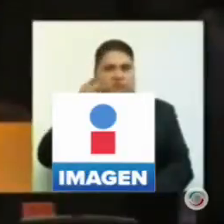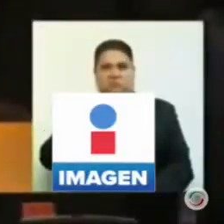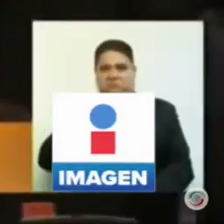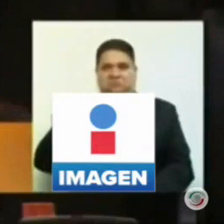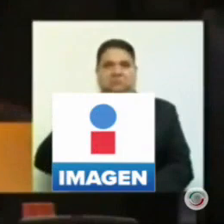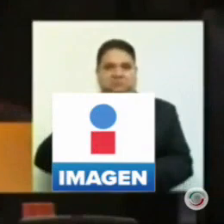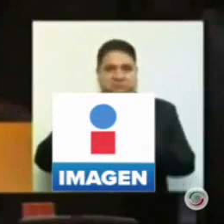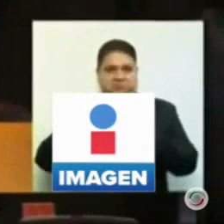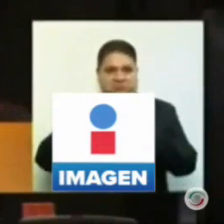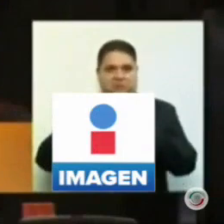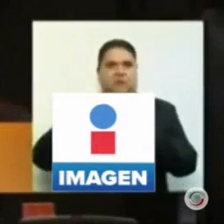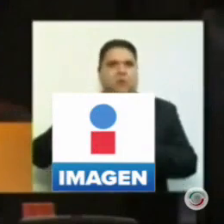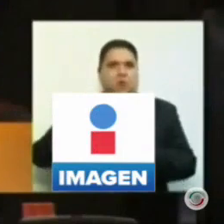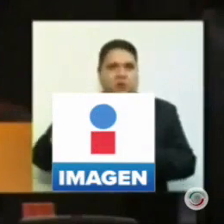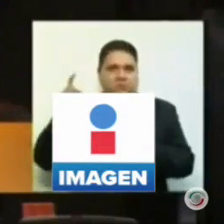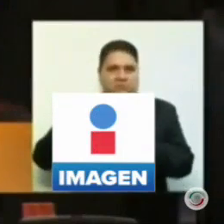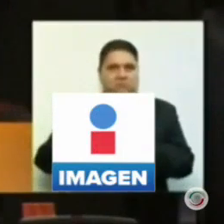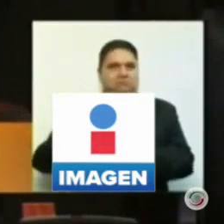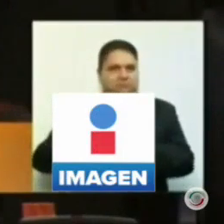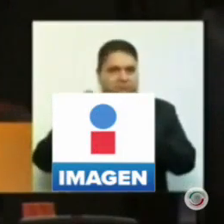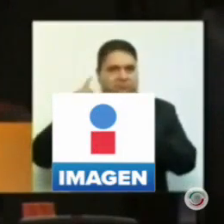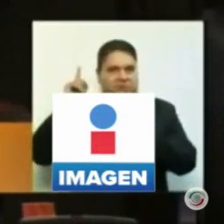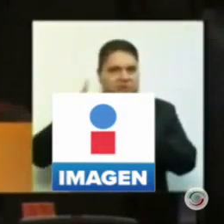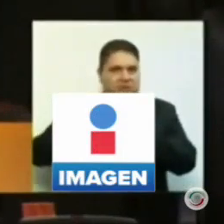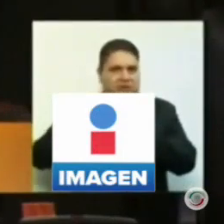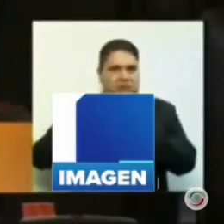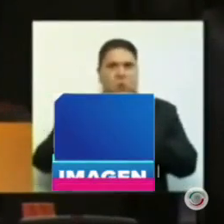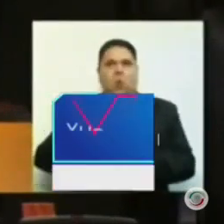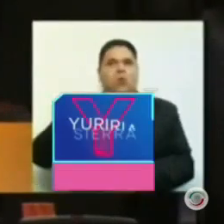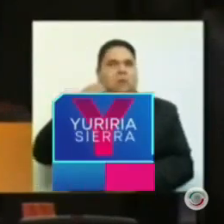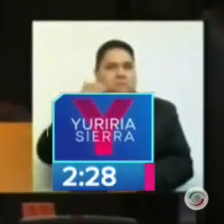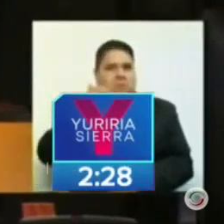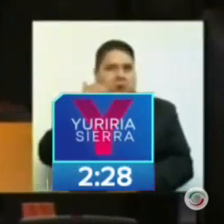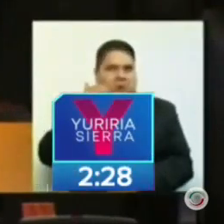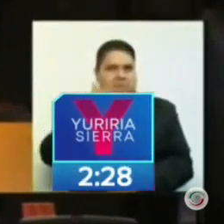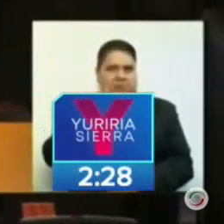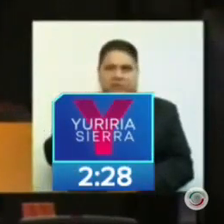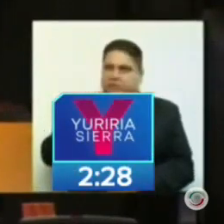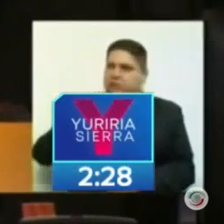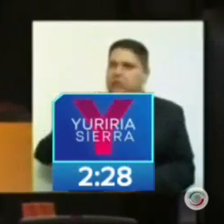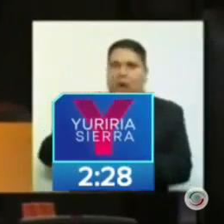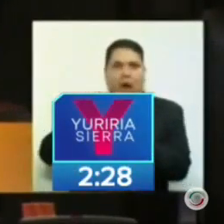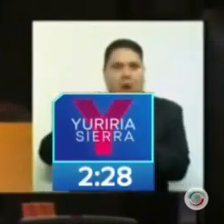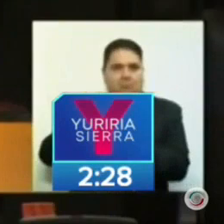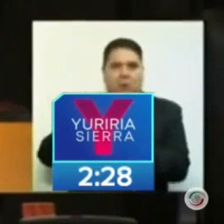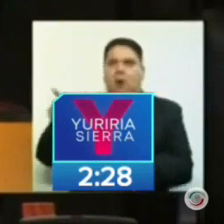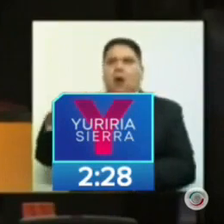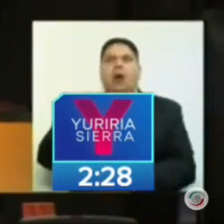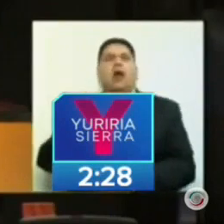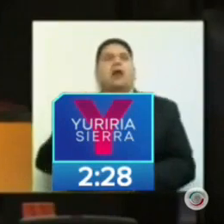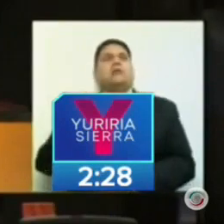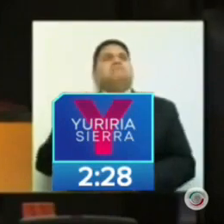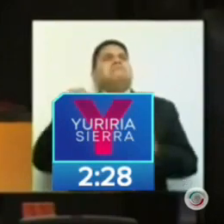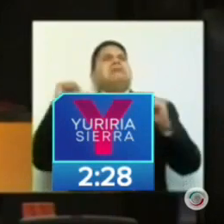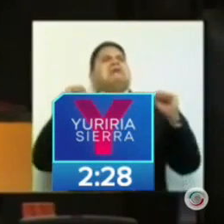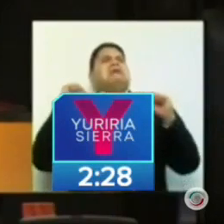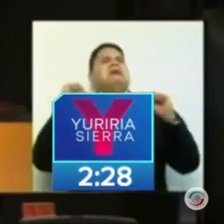A costa de cumplirle al presidente de la República caprichos y